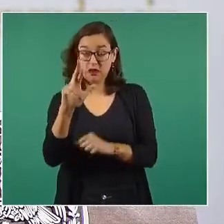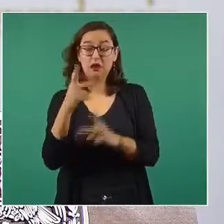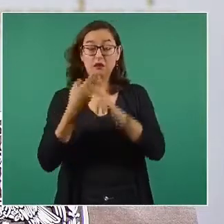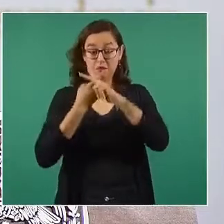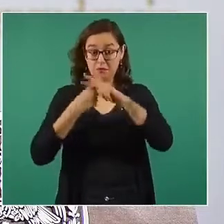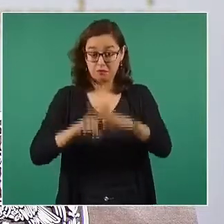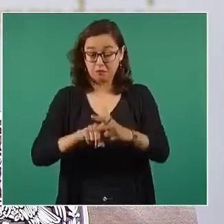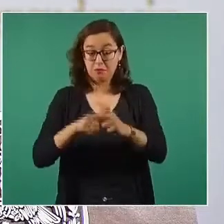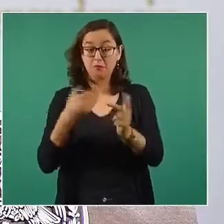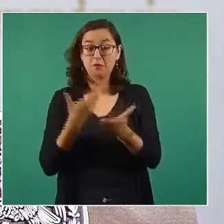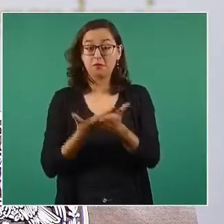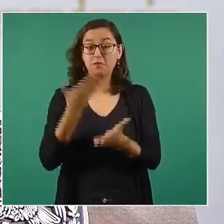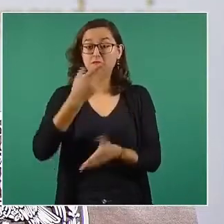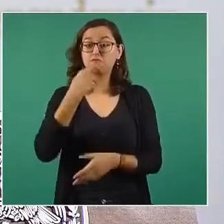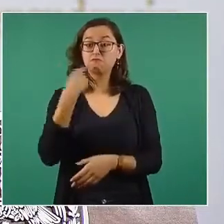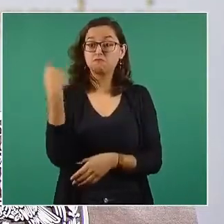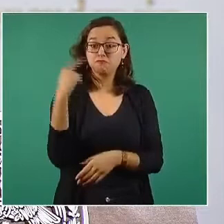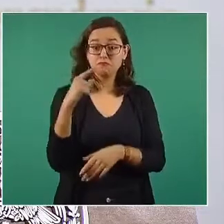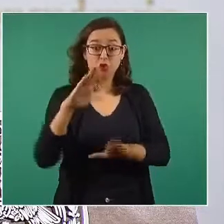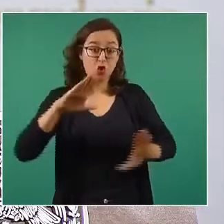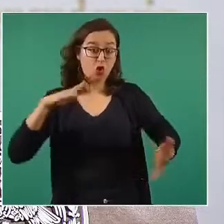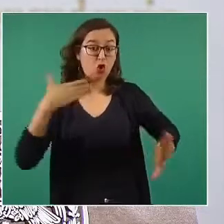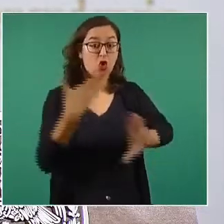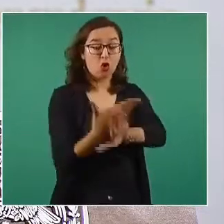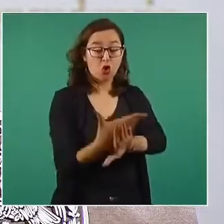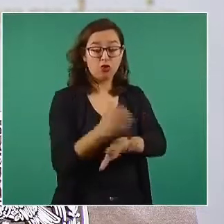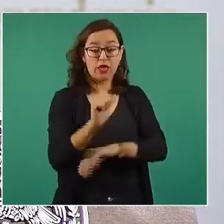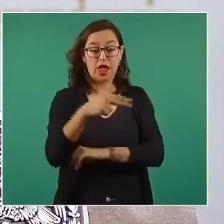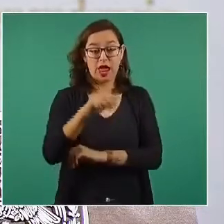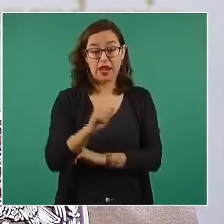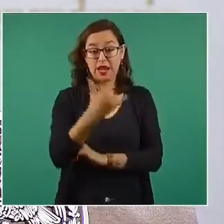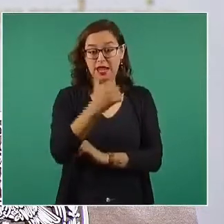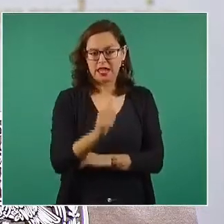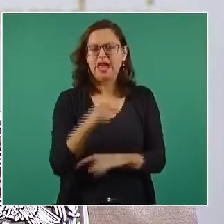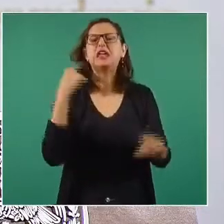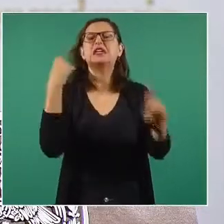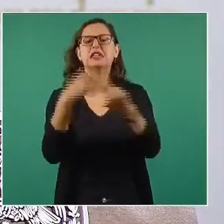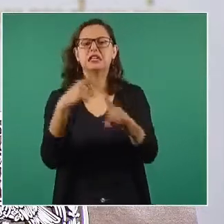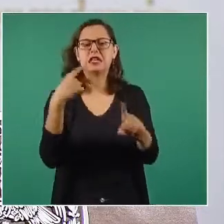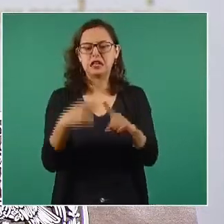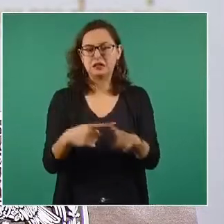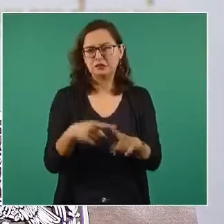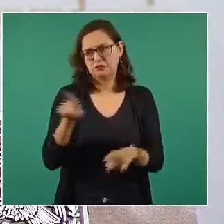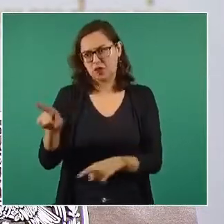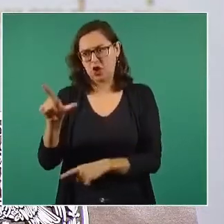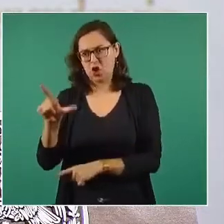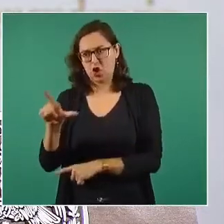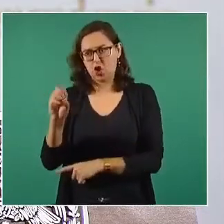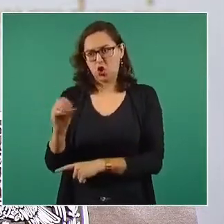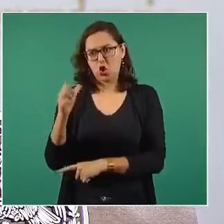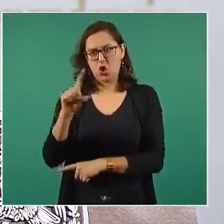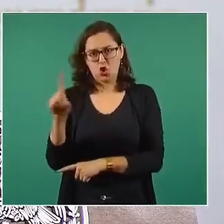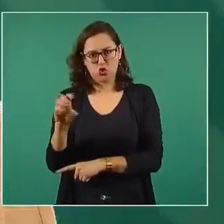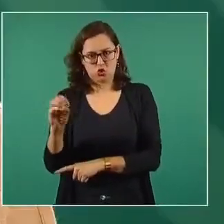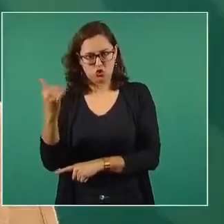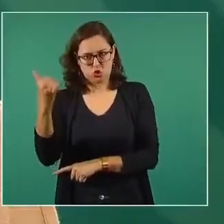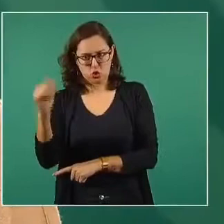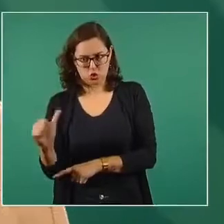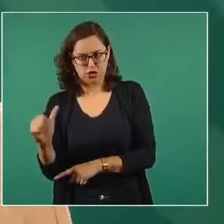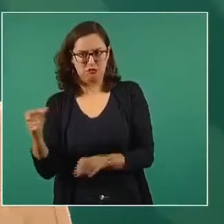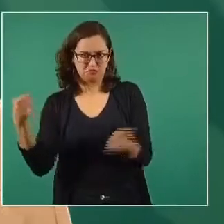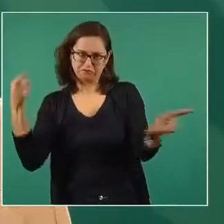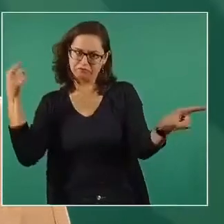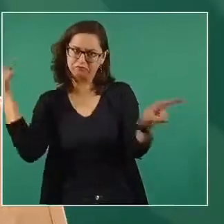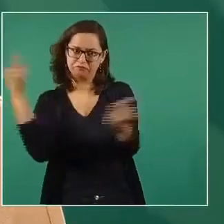contra Ricardo Anaya por una denuncia del director de Pemex, Emilio Lozoya, que afirma que